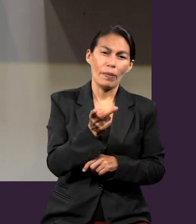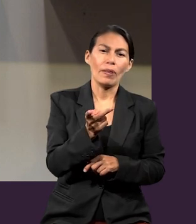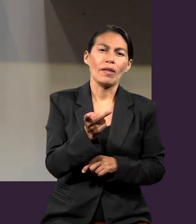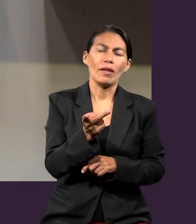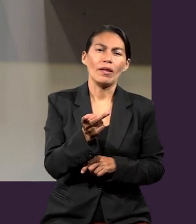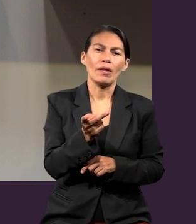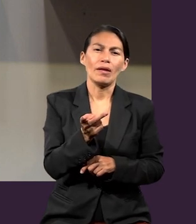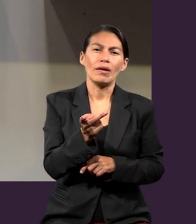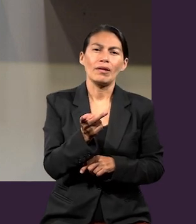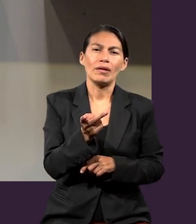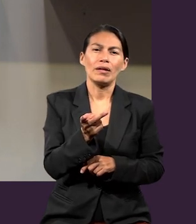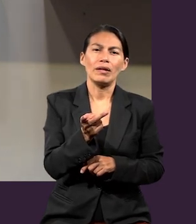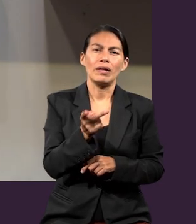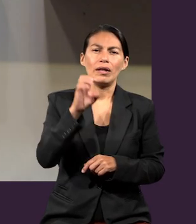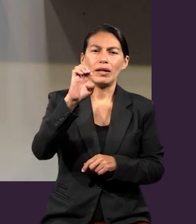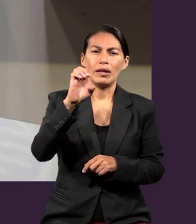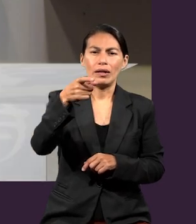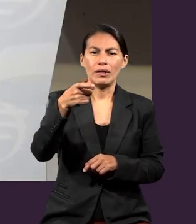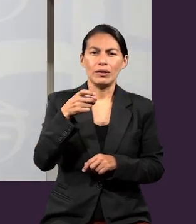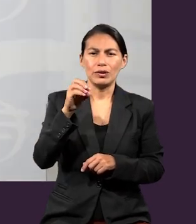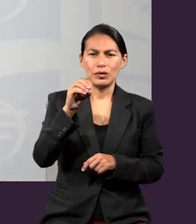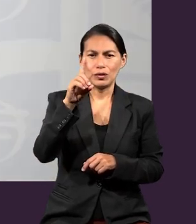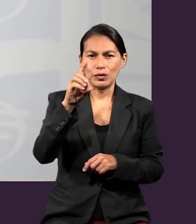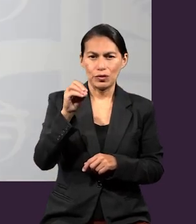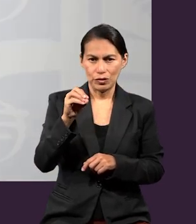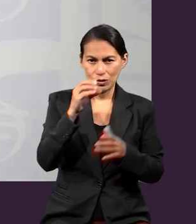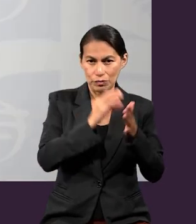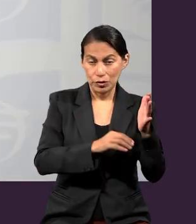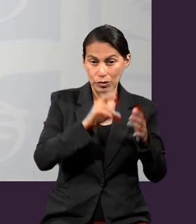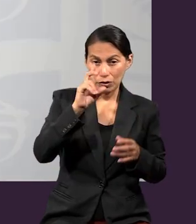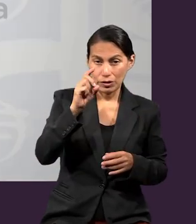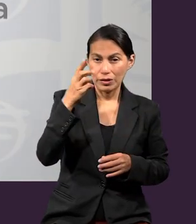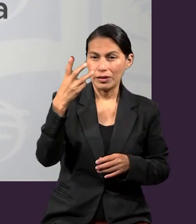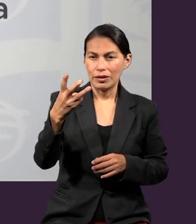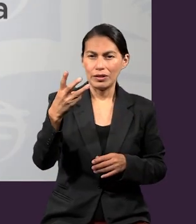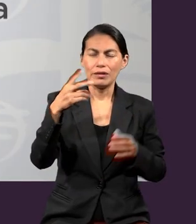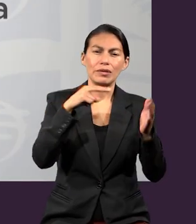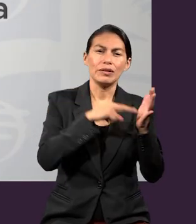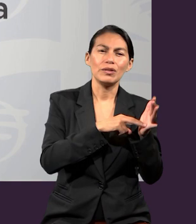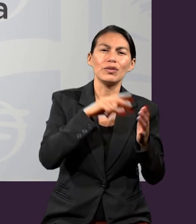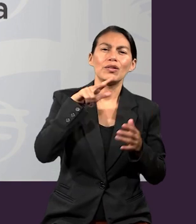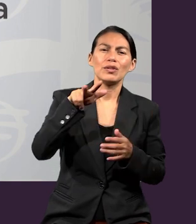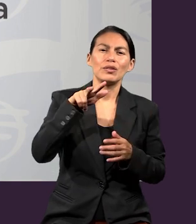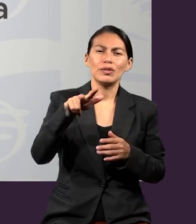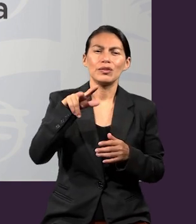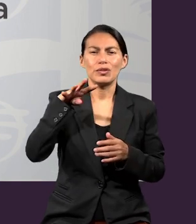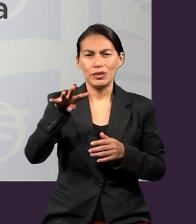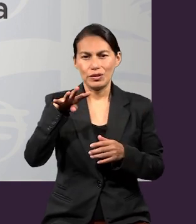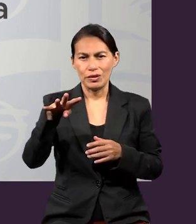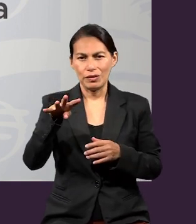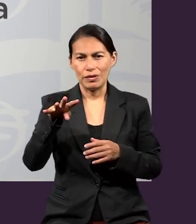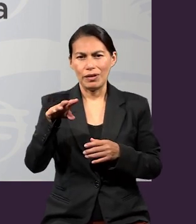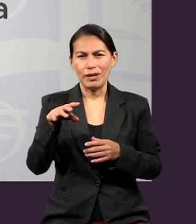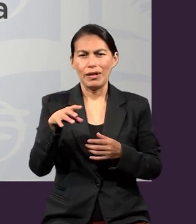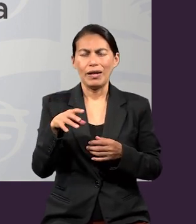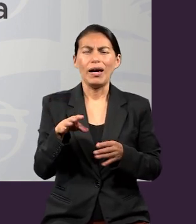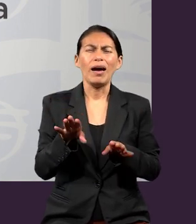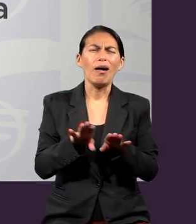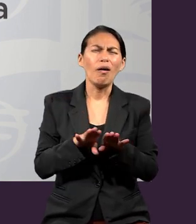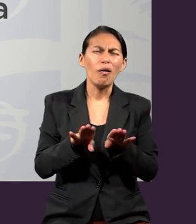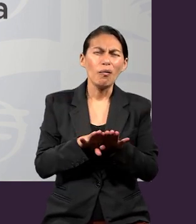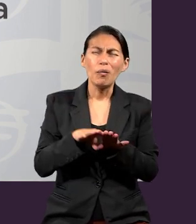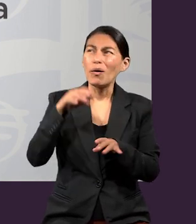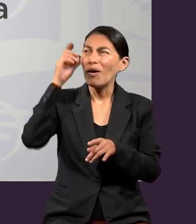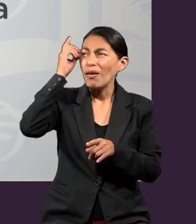respuesta a la pregunta de acuerdo a lo que dice Éxodo capítulo 33, versículos 18